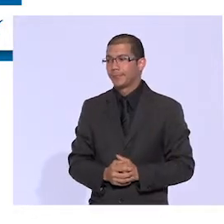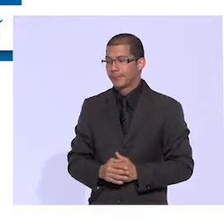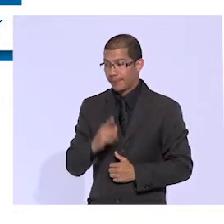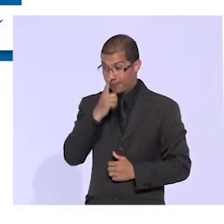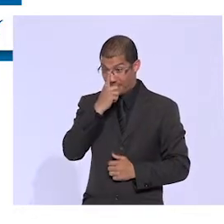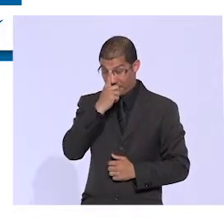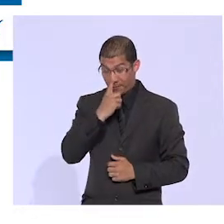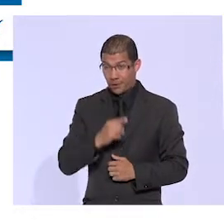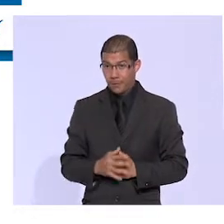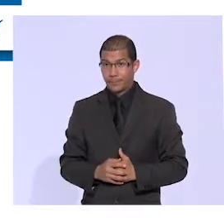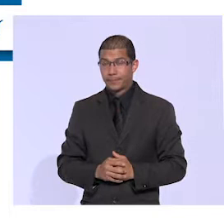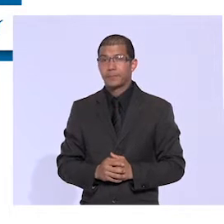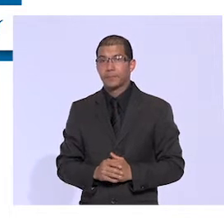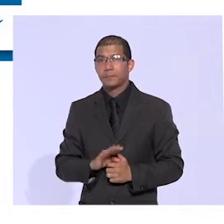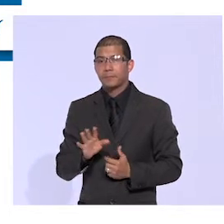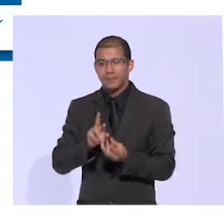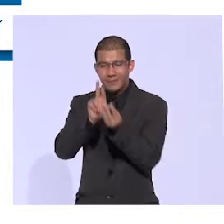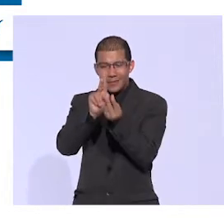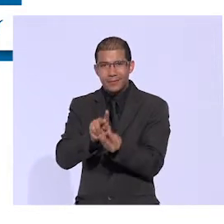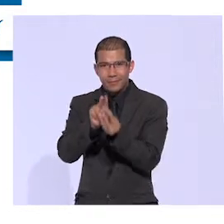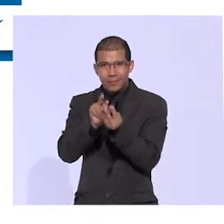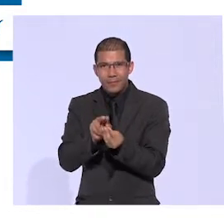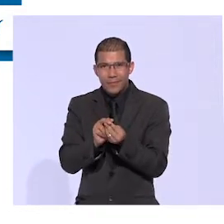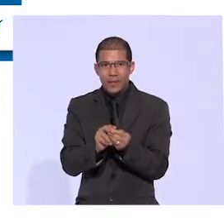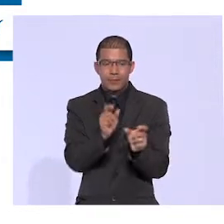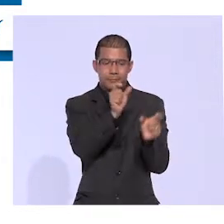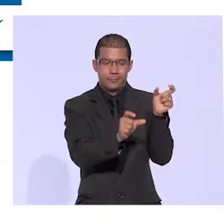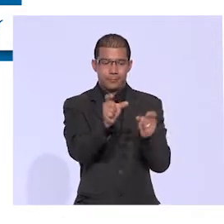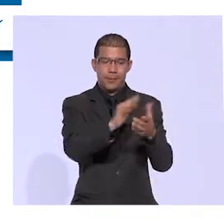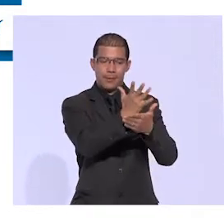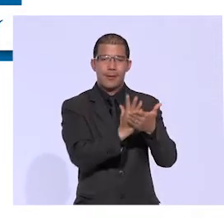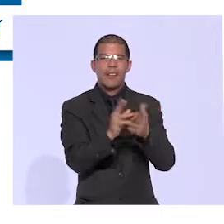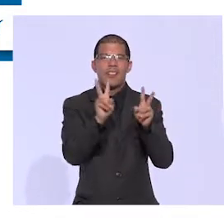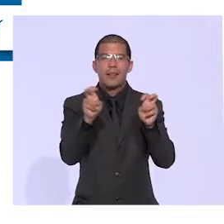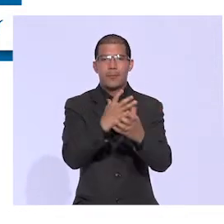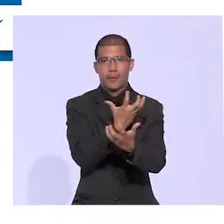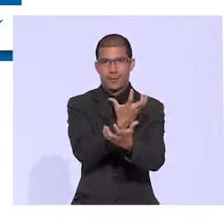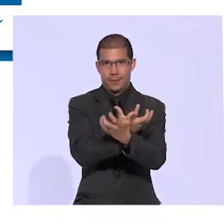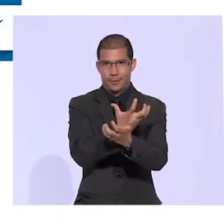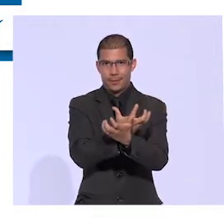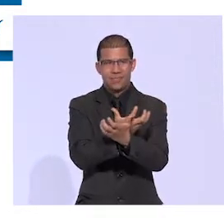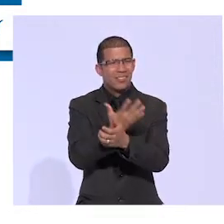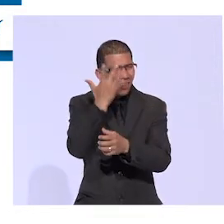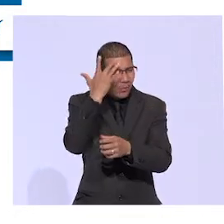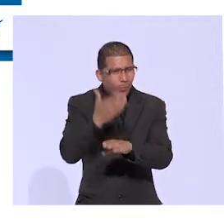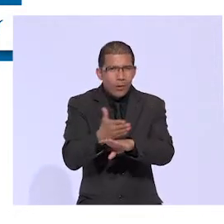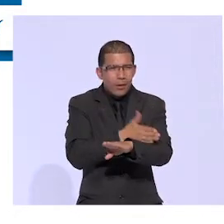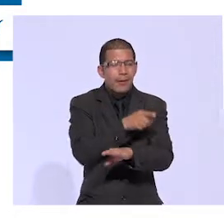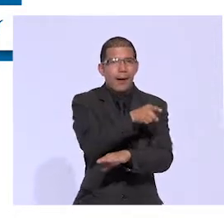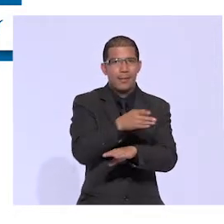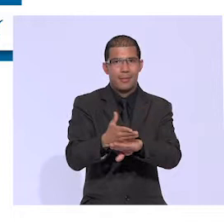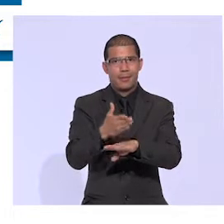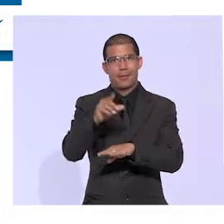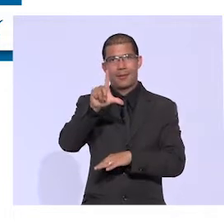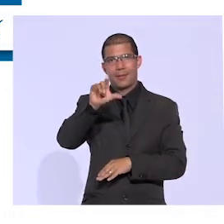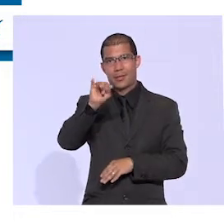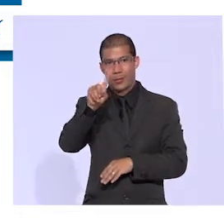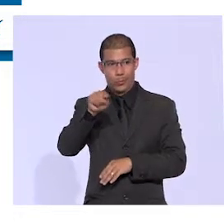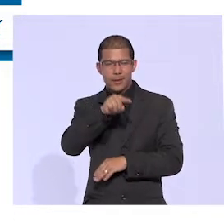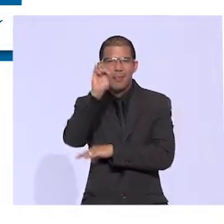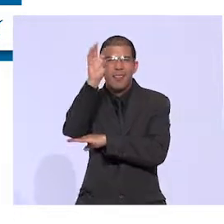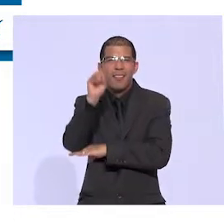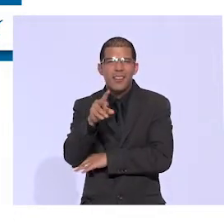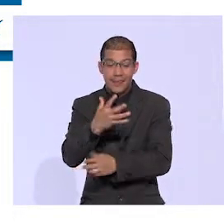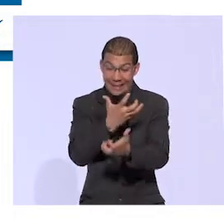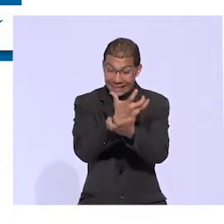Y luego, como la variable dependiente, es el rendimiento del alumno en ciencias, por el motivo que comentaba antes Luis, y es que en ciencias fue